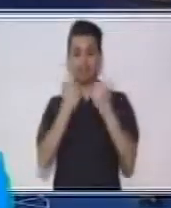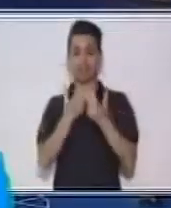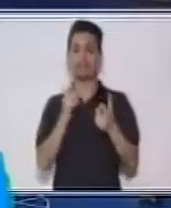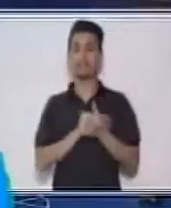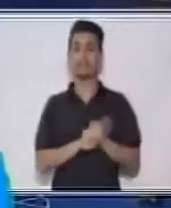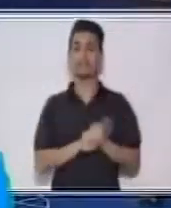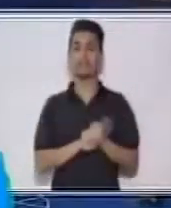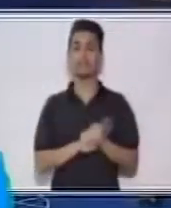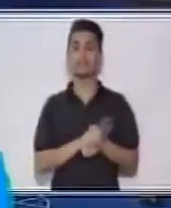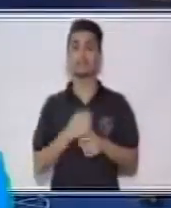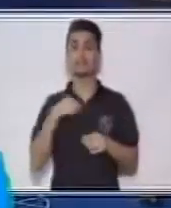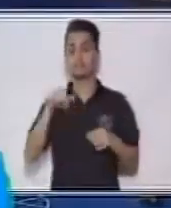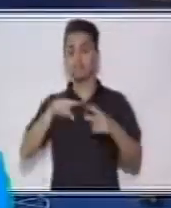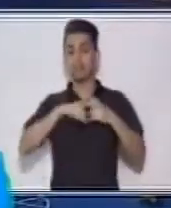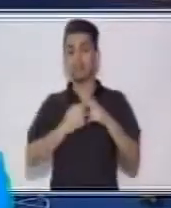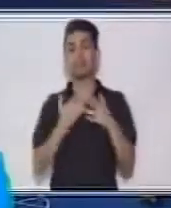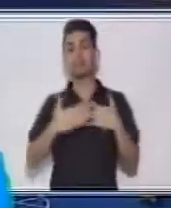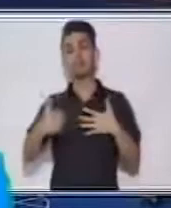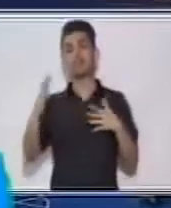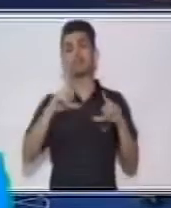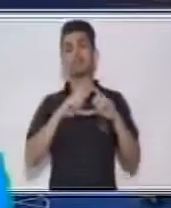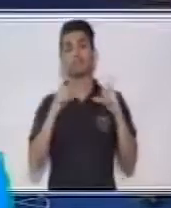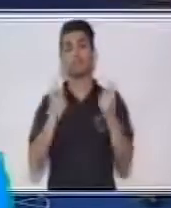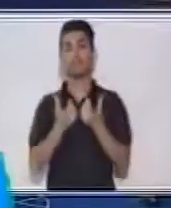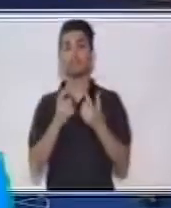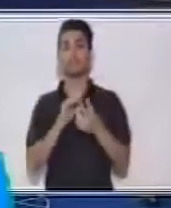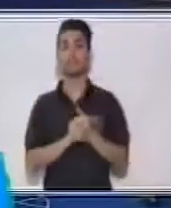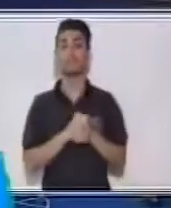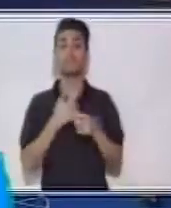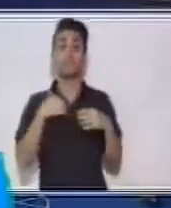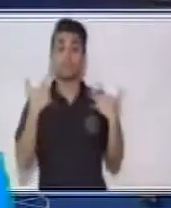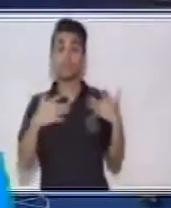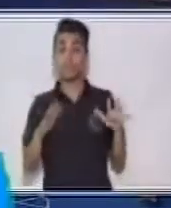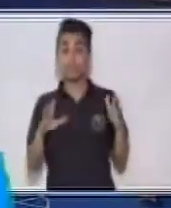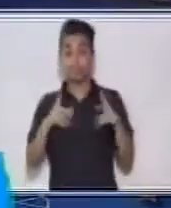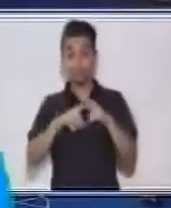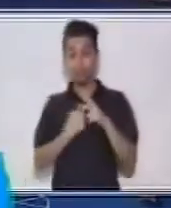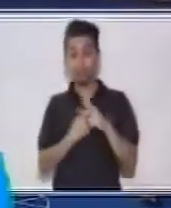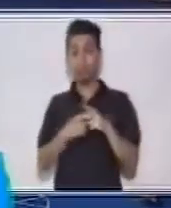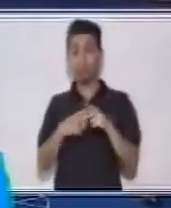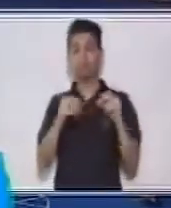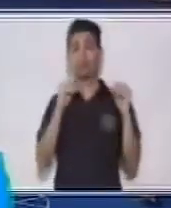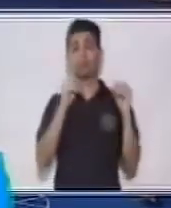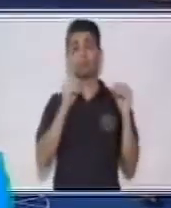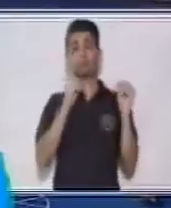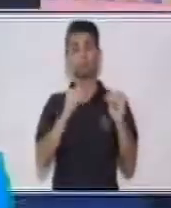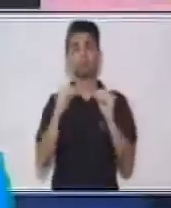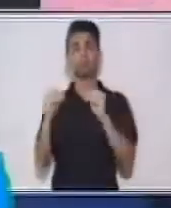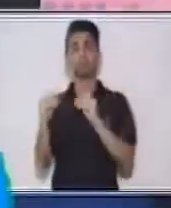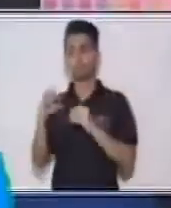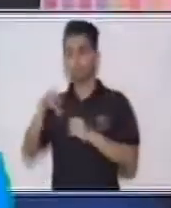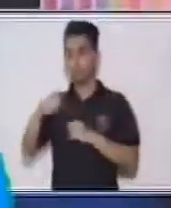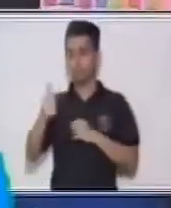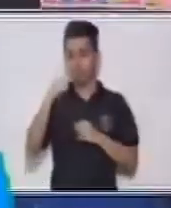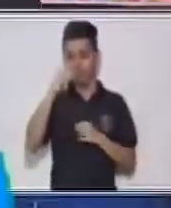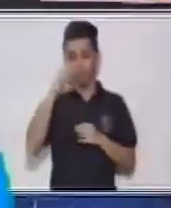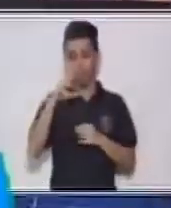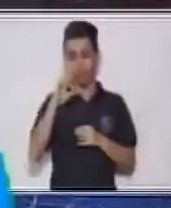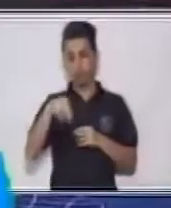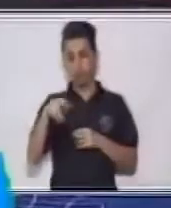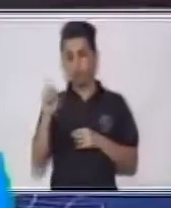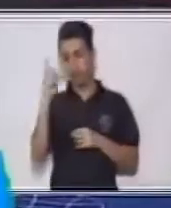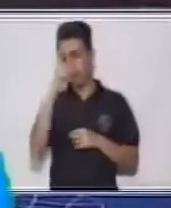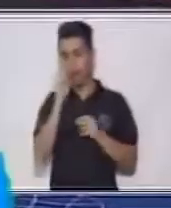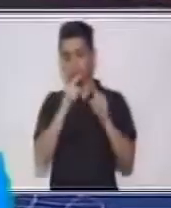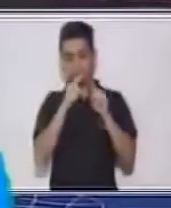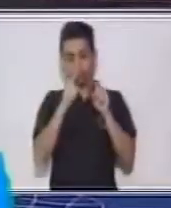vamos a iniciar con nuestra clase ya habíamos trabajado los patrones numéricos pero hoy vamos a reforzar este tema